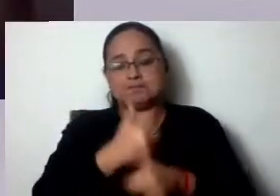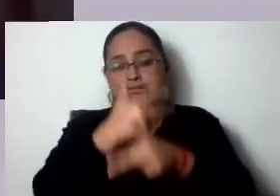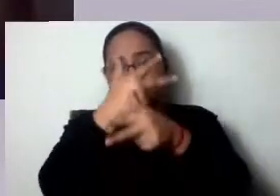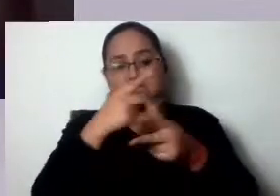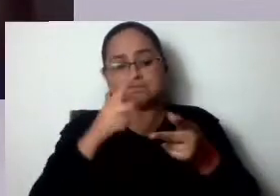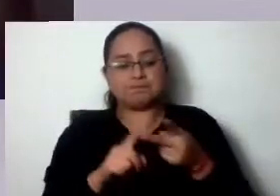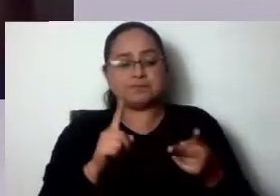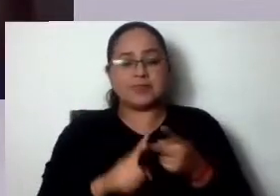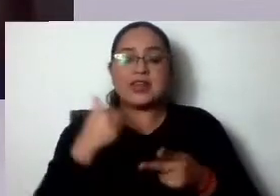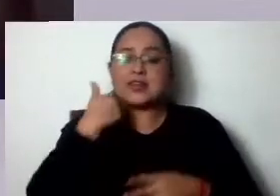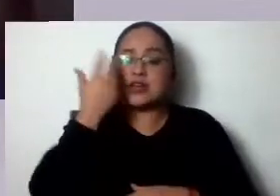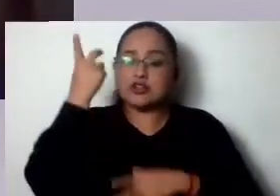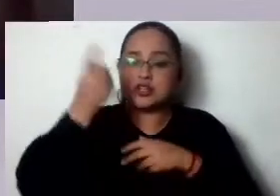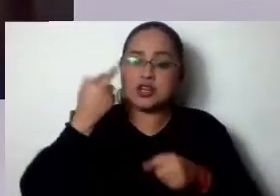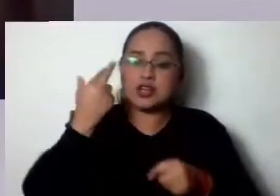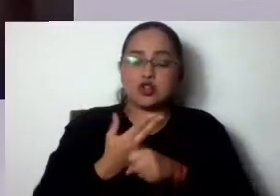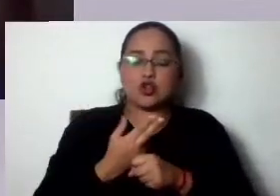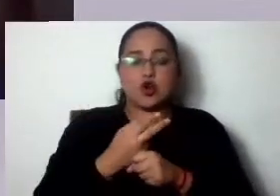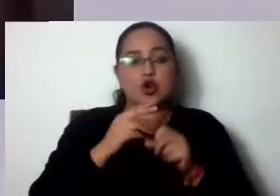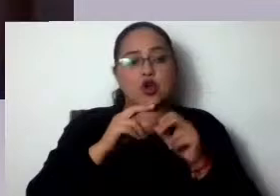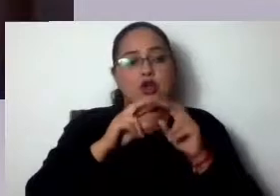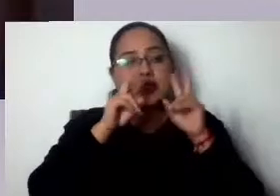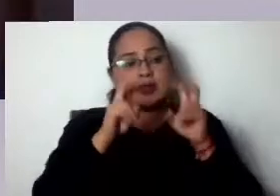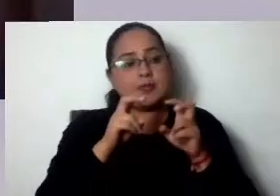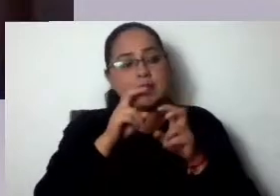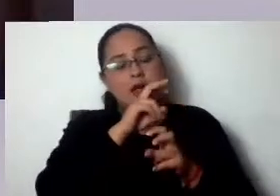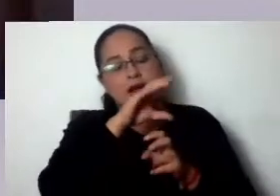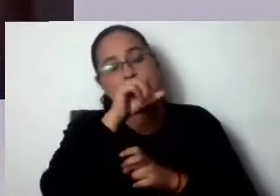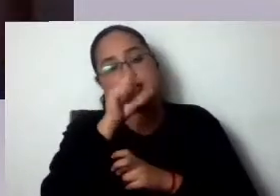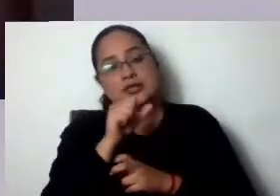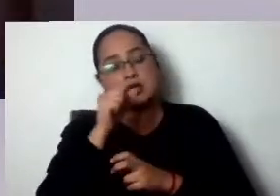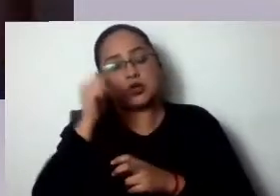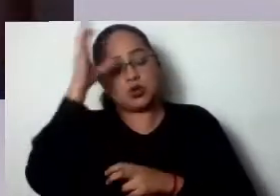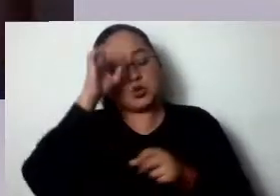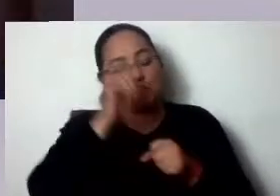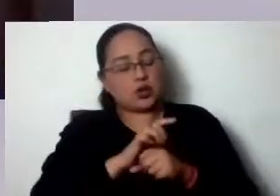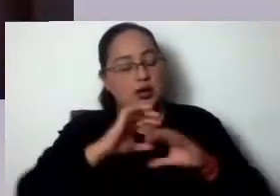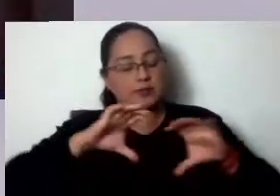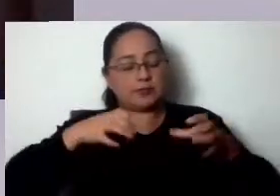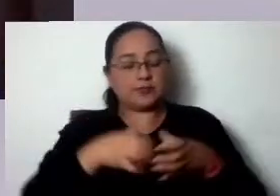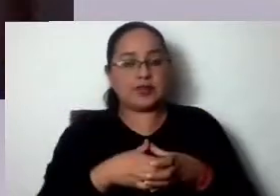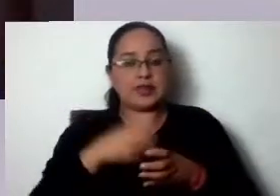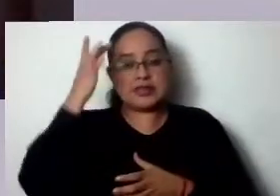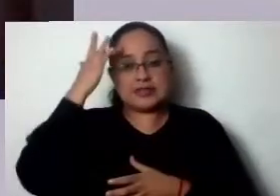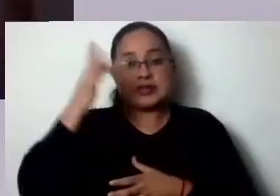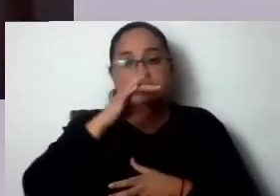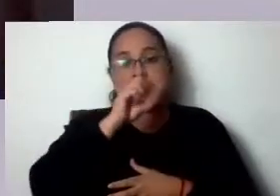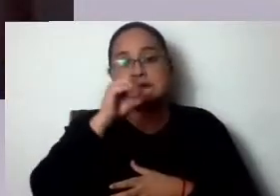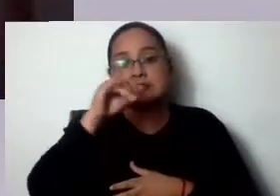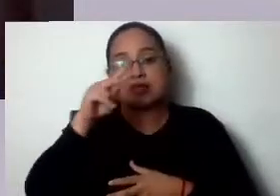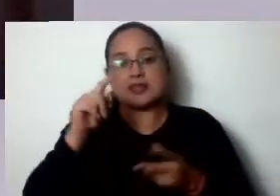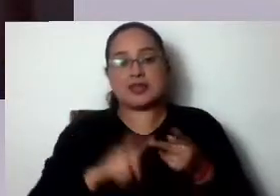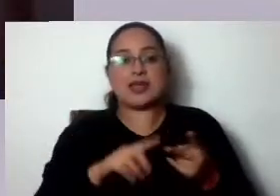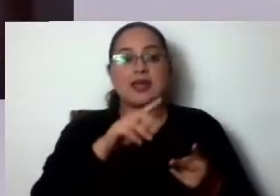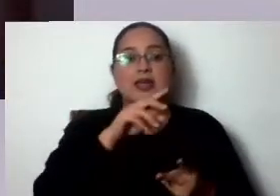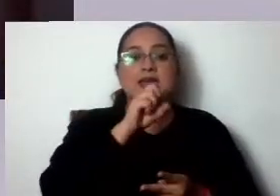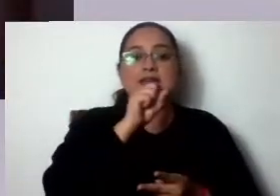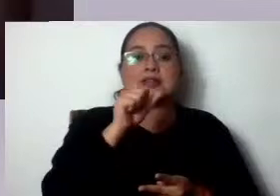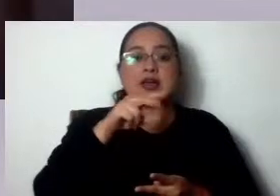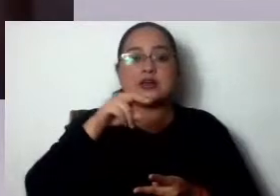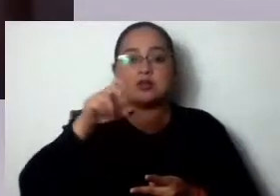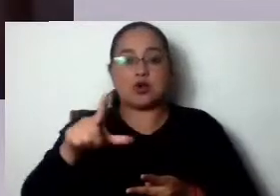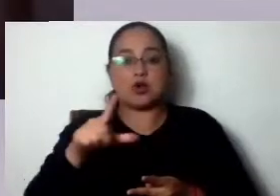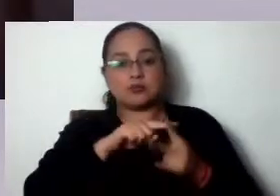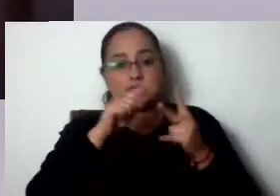director general de casas de la cultura al maestro arturo lo día san vicente ha licenciado saúl garcía corona por